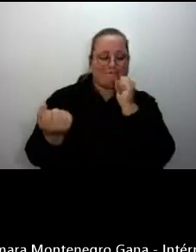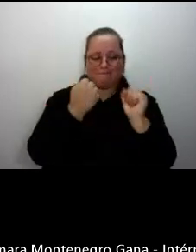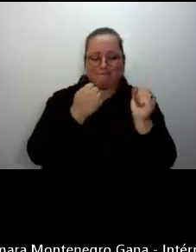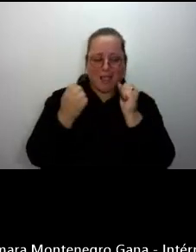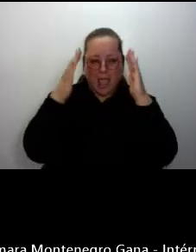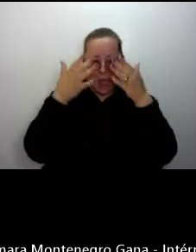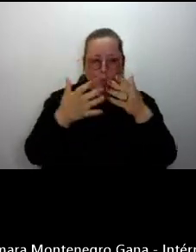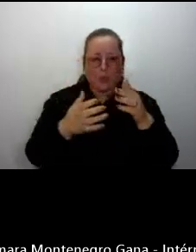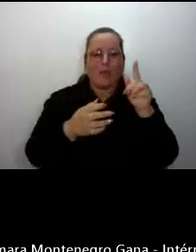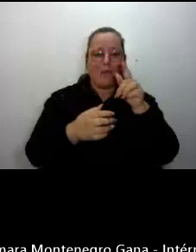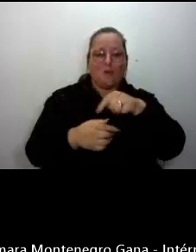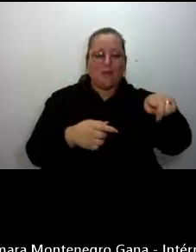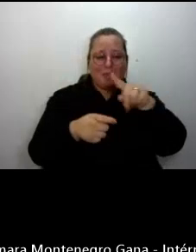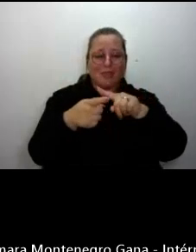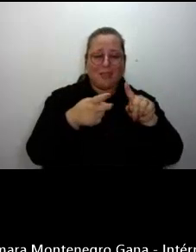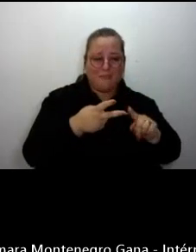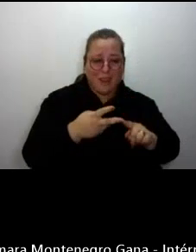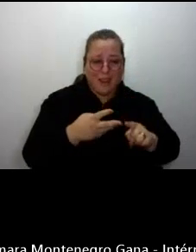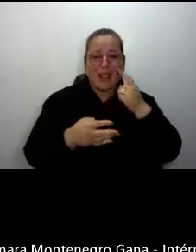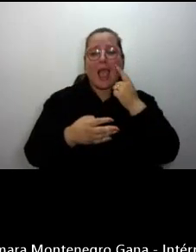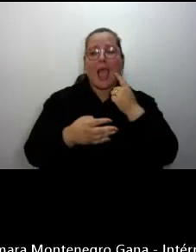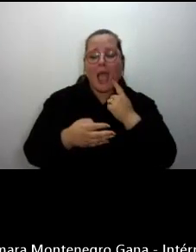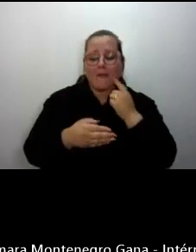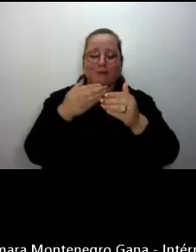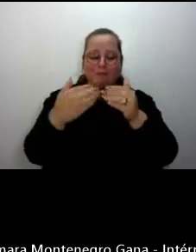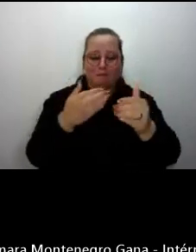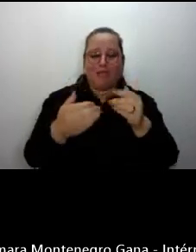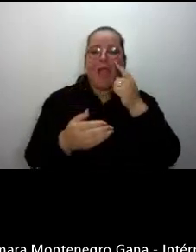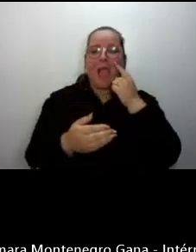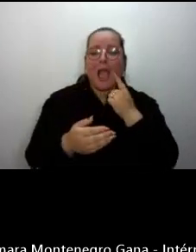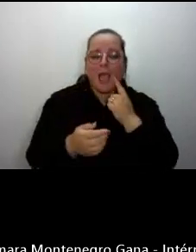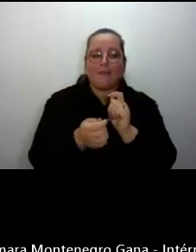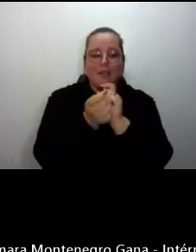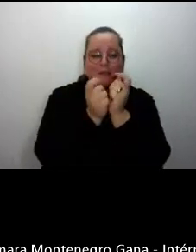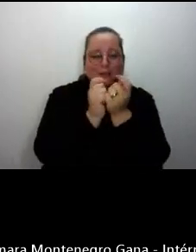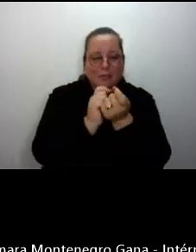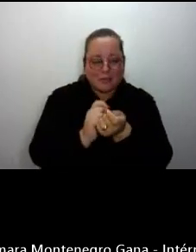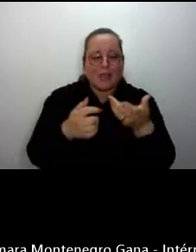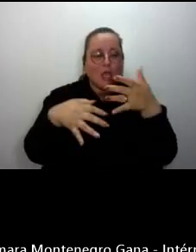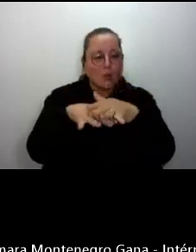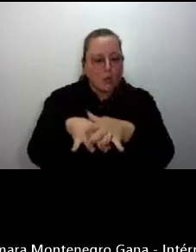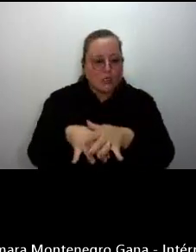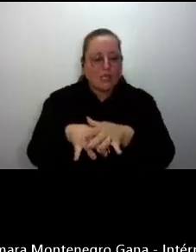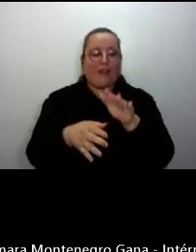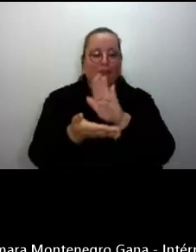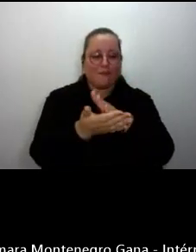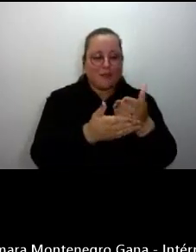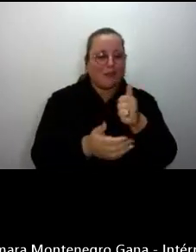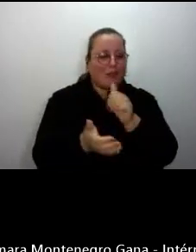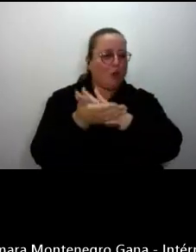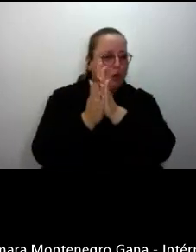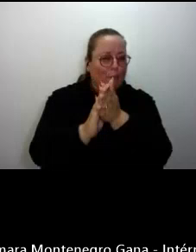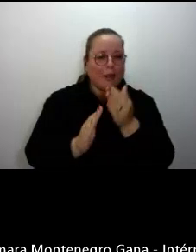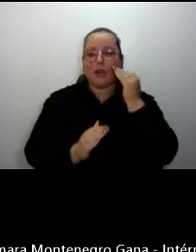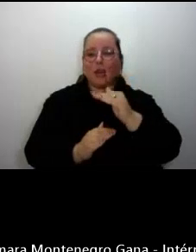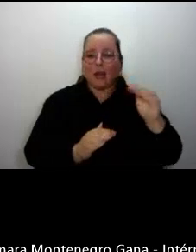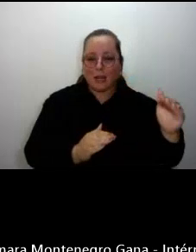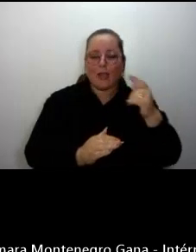el desarrollo de trayectorias educativas inclusivas y el bienestar integral de los niños, niñas y adolescentes en el contexto